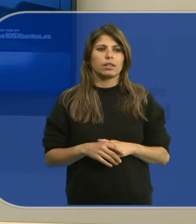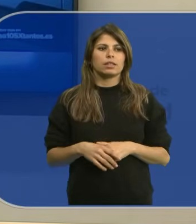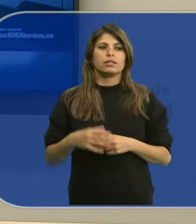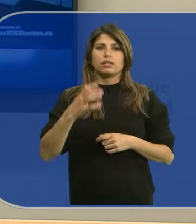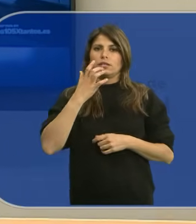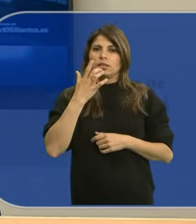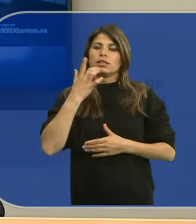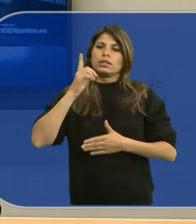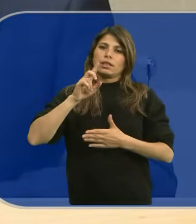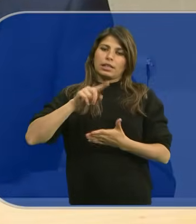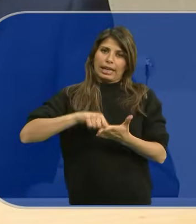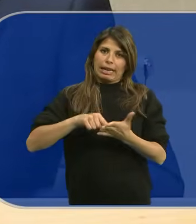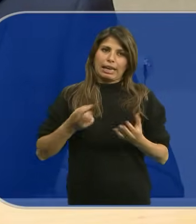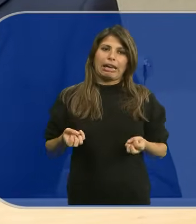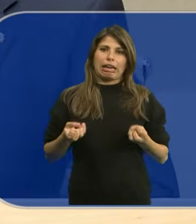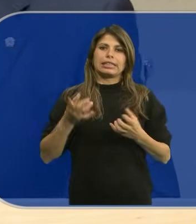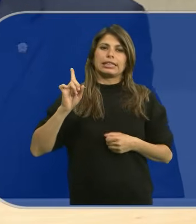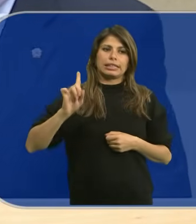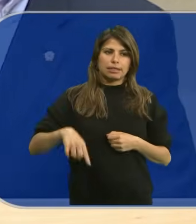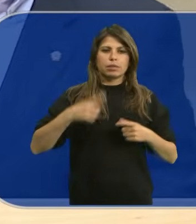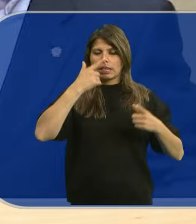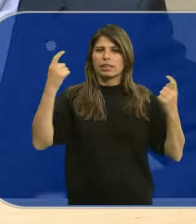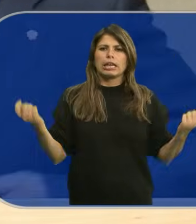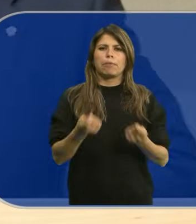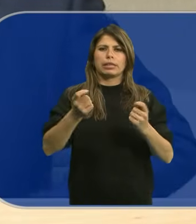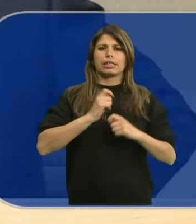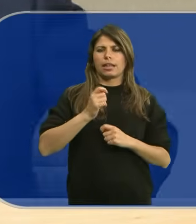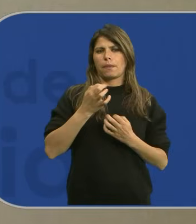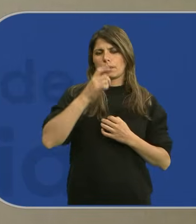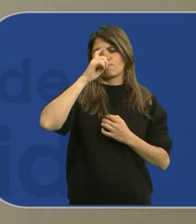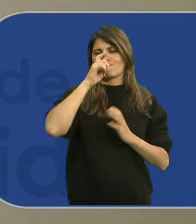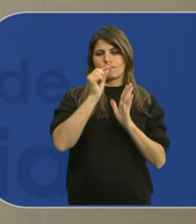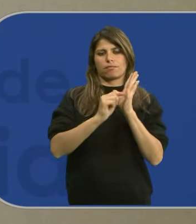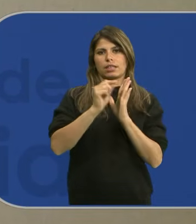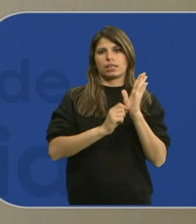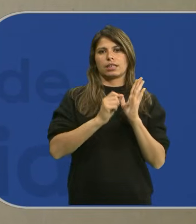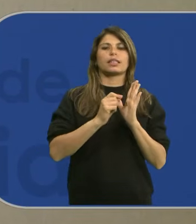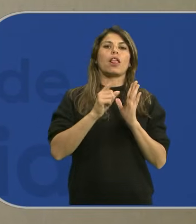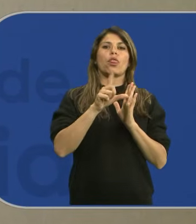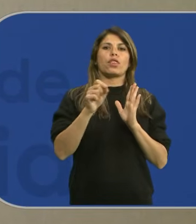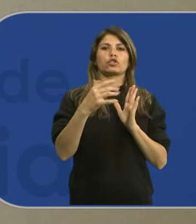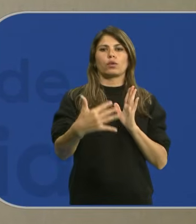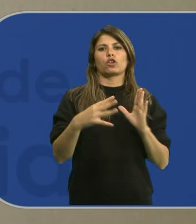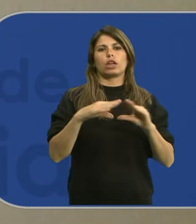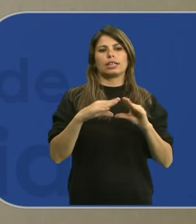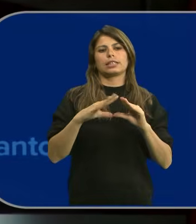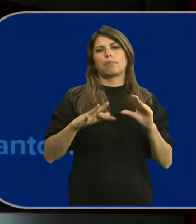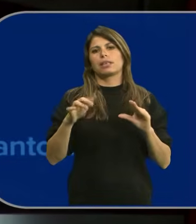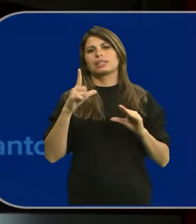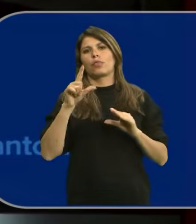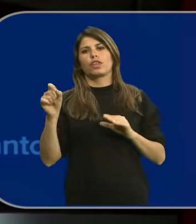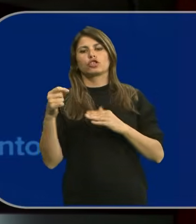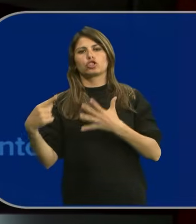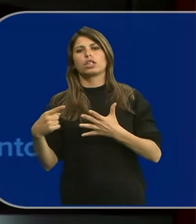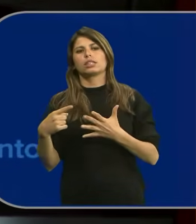Con la llegada de la renta también aparecen las campañas que nos recuerdan la importancia de marcar las casillas 105 de la Iglesia y 106 de fines